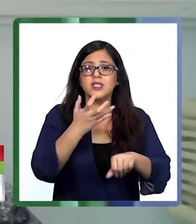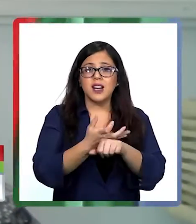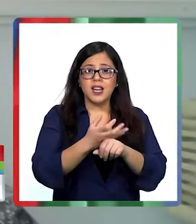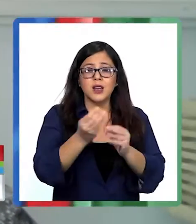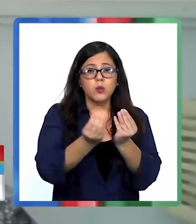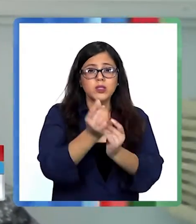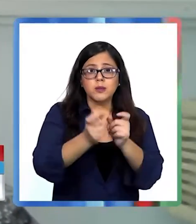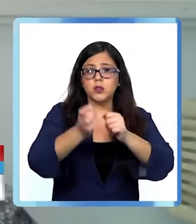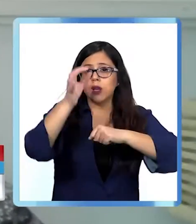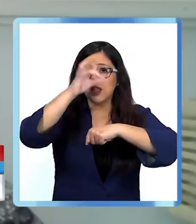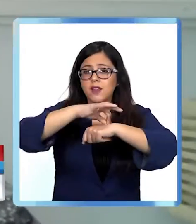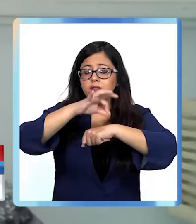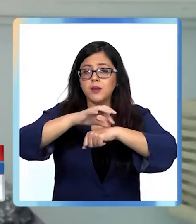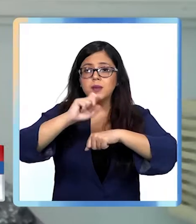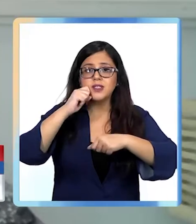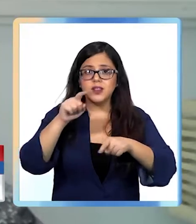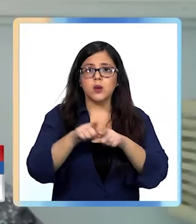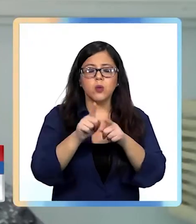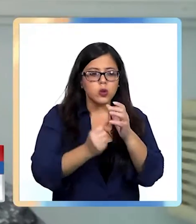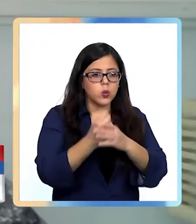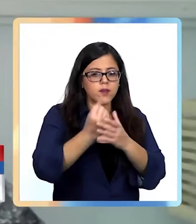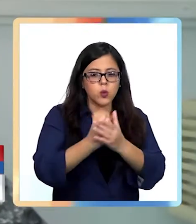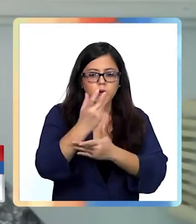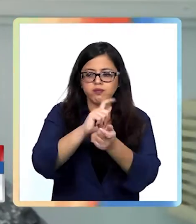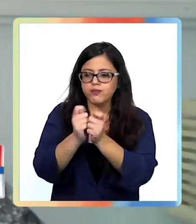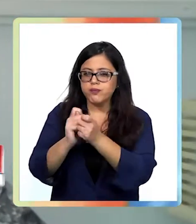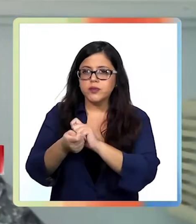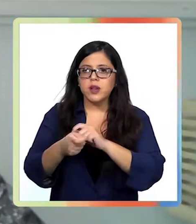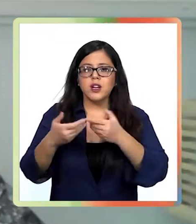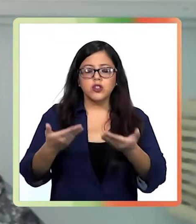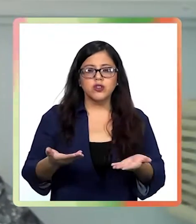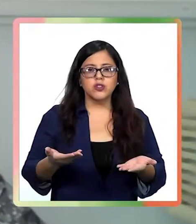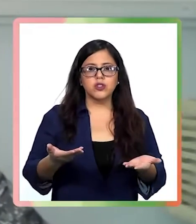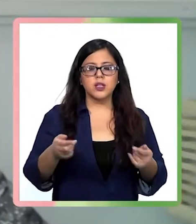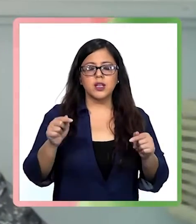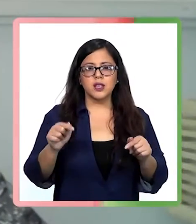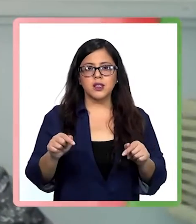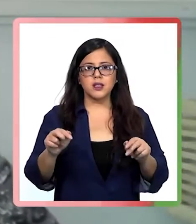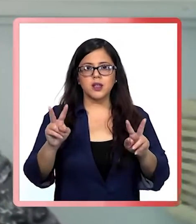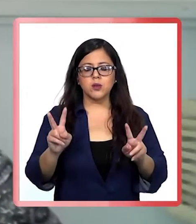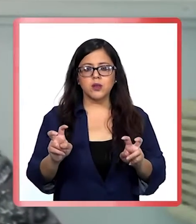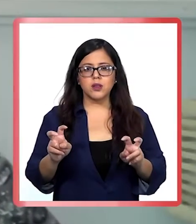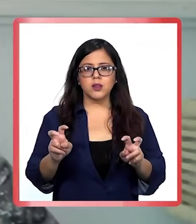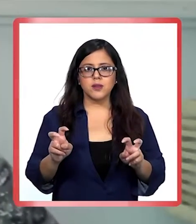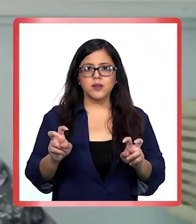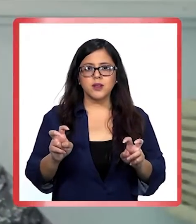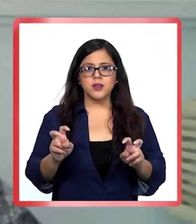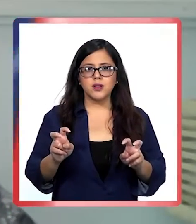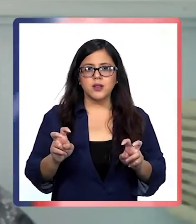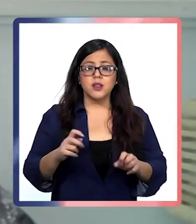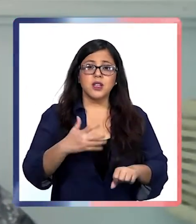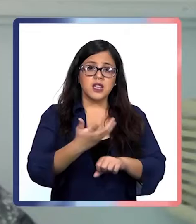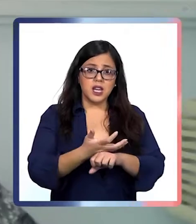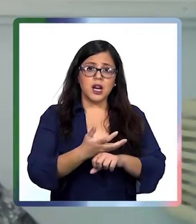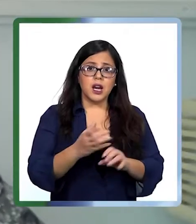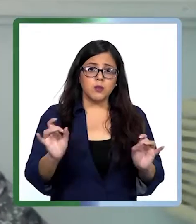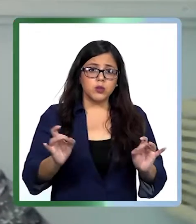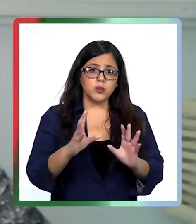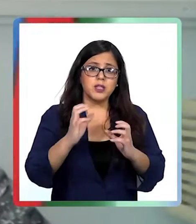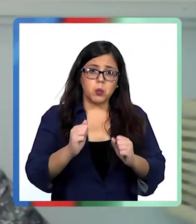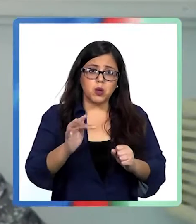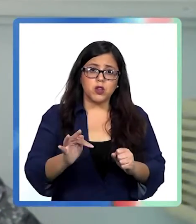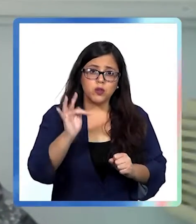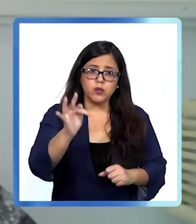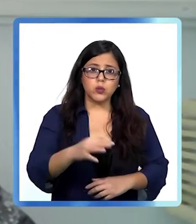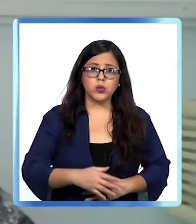replicación del virus. Entonces, mientras existan muchos infectados, va a seguir apareciendo nuevas variantes. Por lo tanto, es un fenómeno que va a